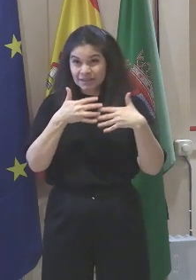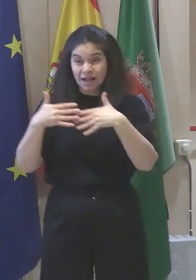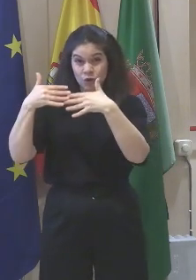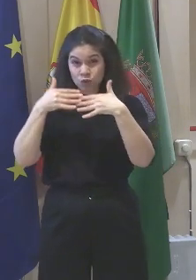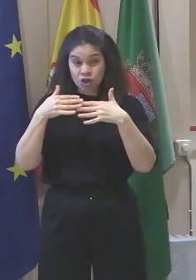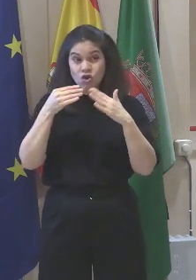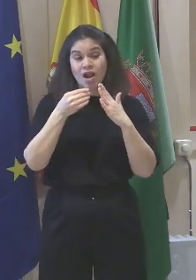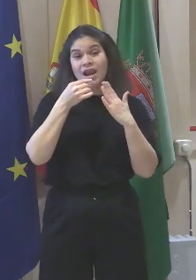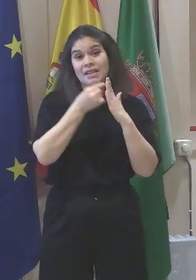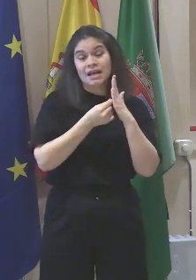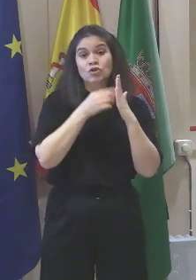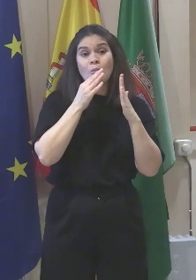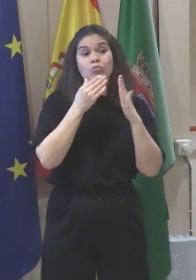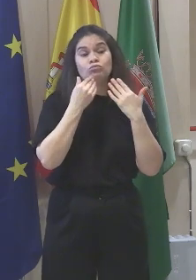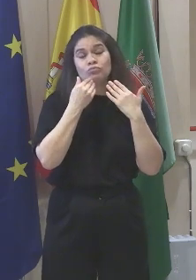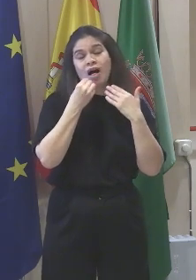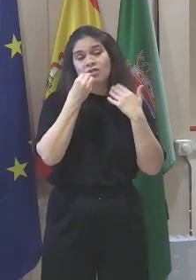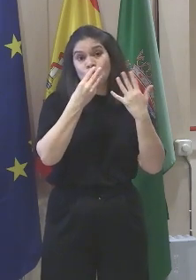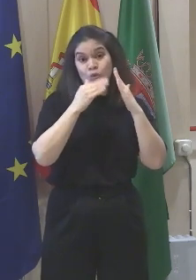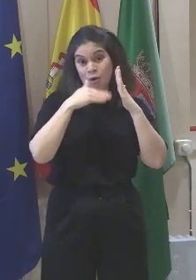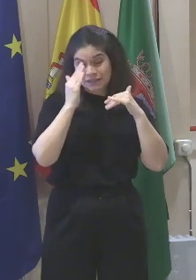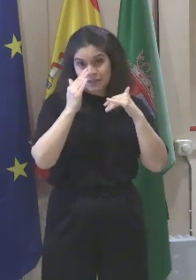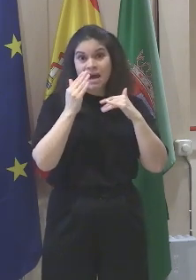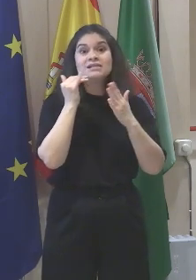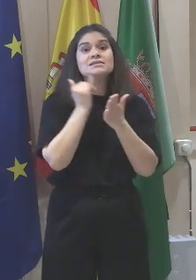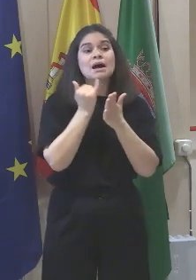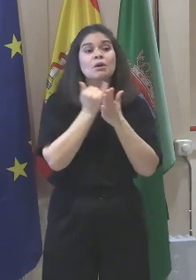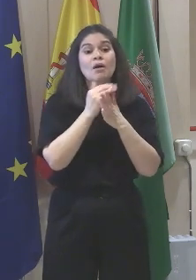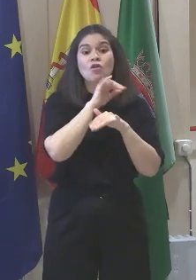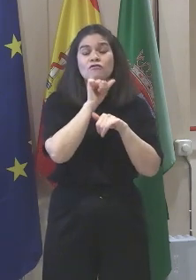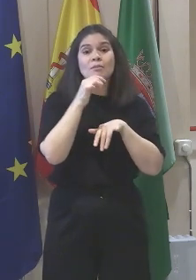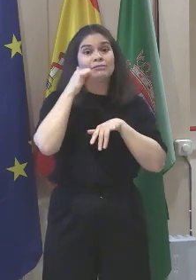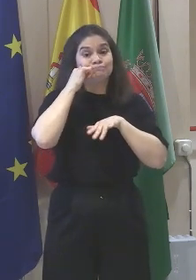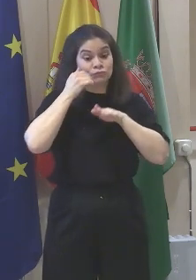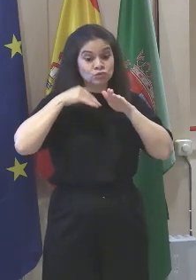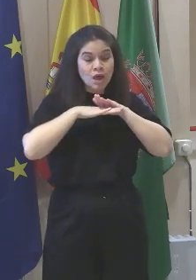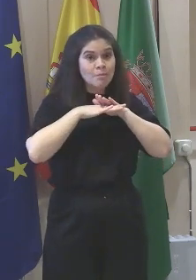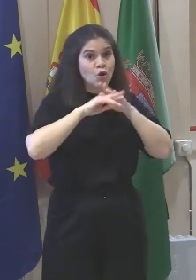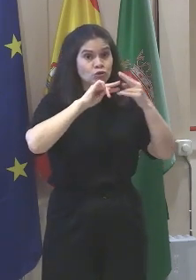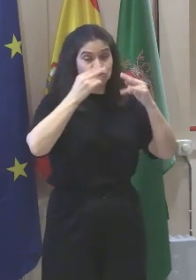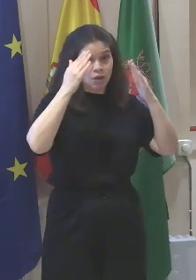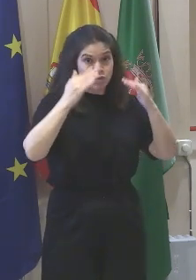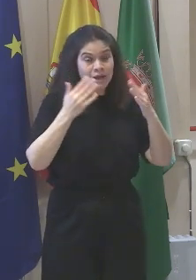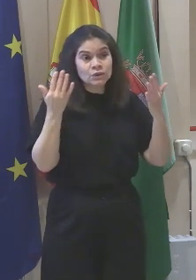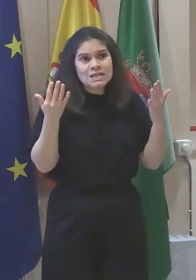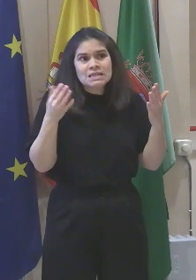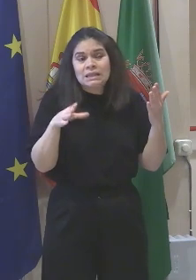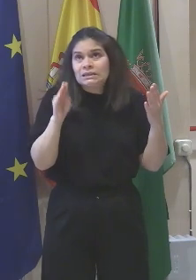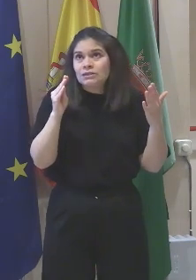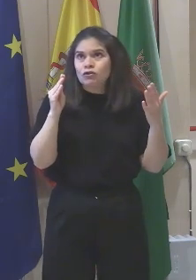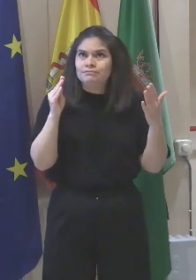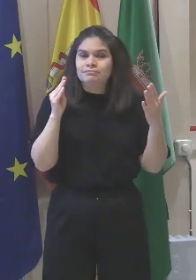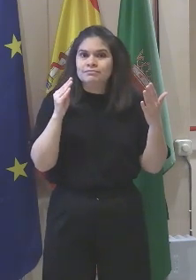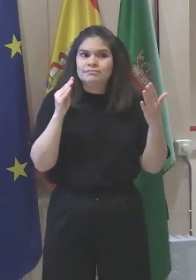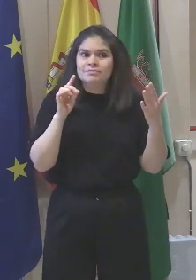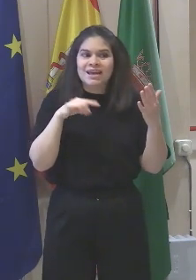encima de los 8 años. Se había probado de manera subcutánea hace años, pero no hay resultados, lo cual entiendo que hace que no